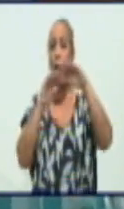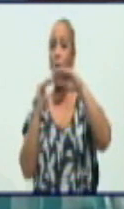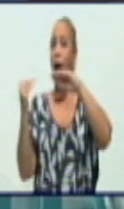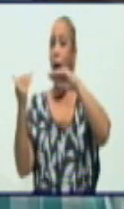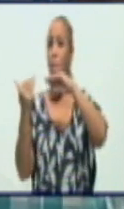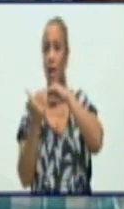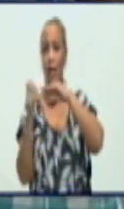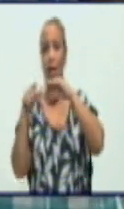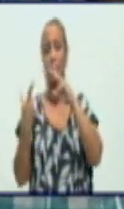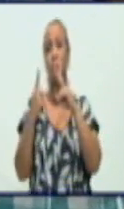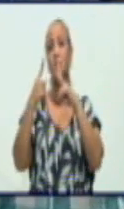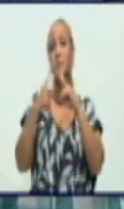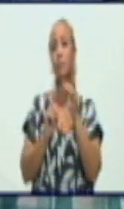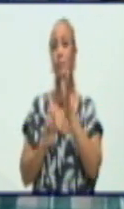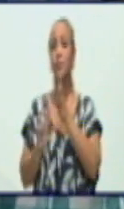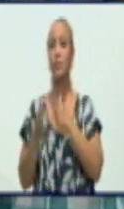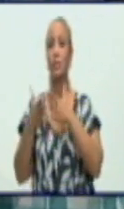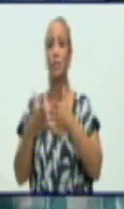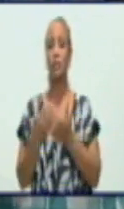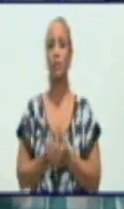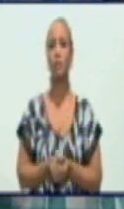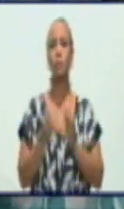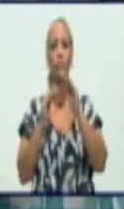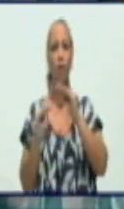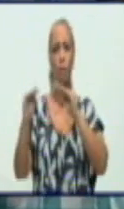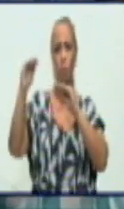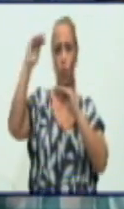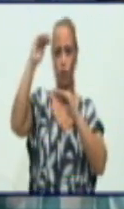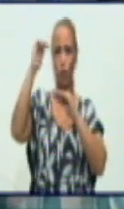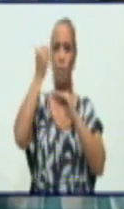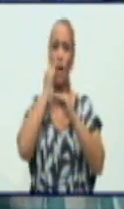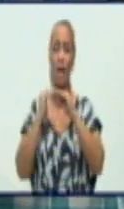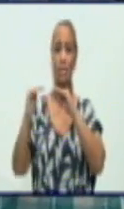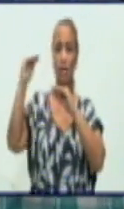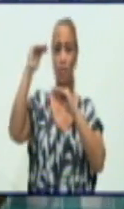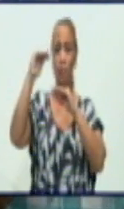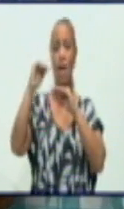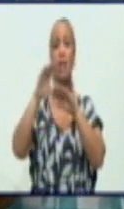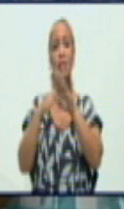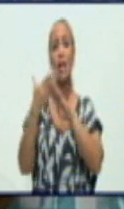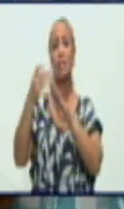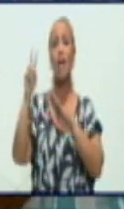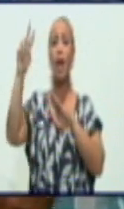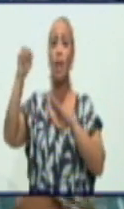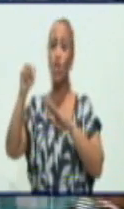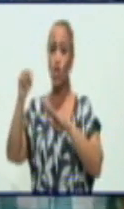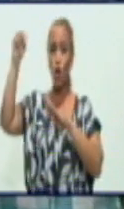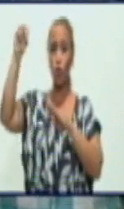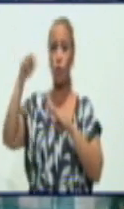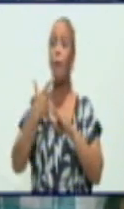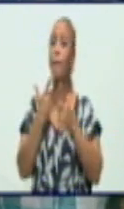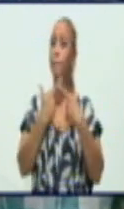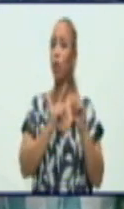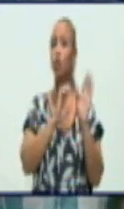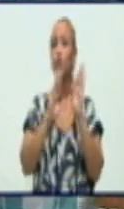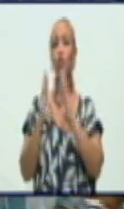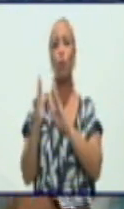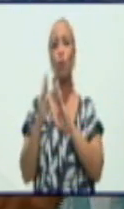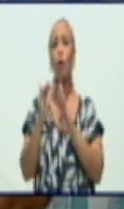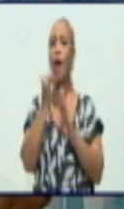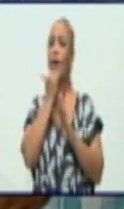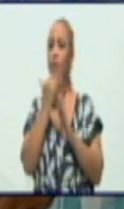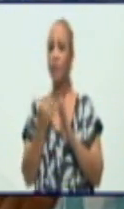tiene que pasar por esa situación un poquito más hacia arriba que un poquito más hacia el norte pero todo parece indicado que la afectación va